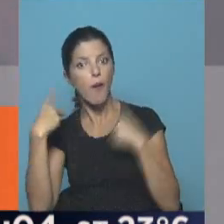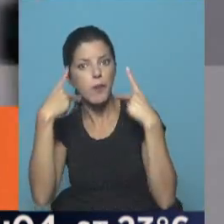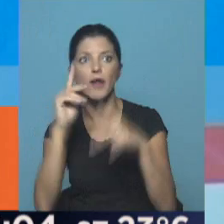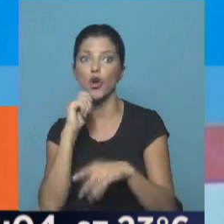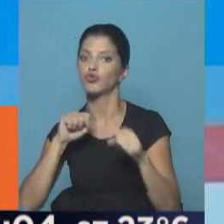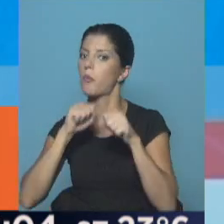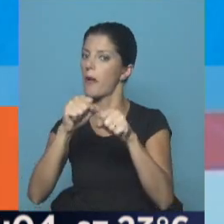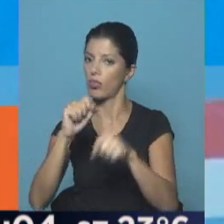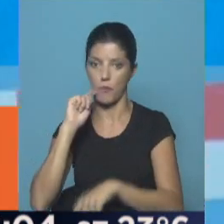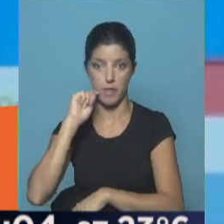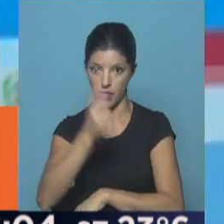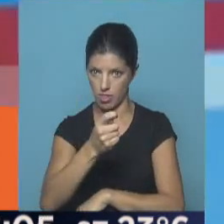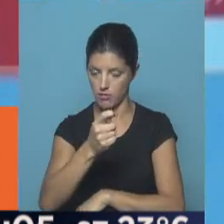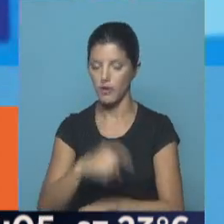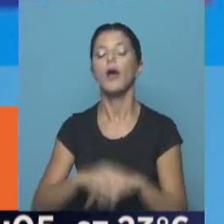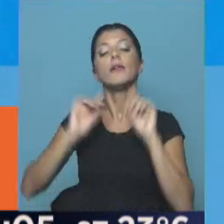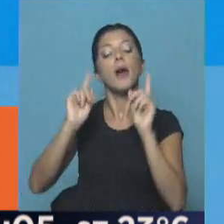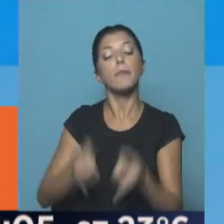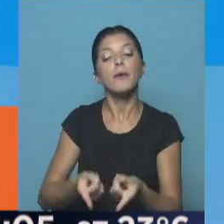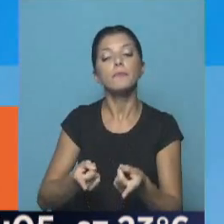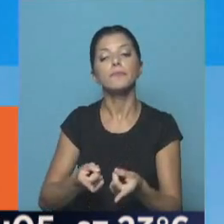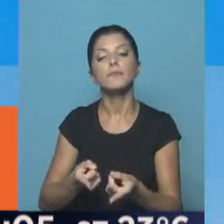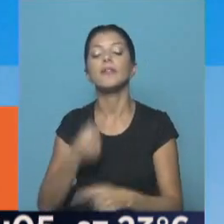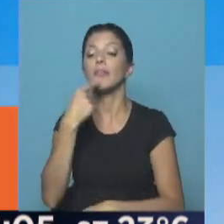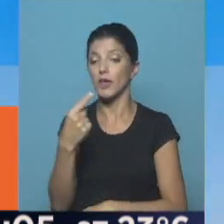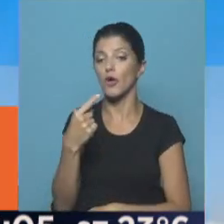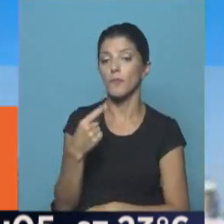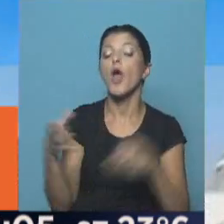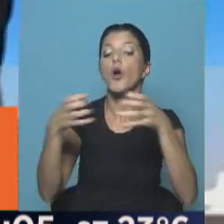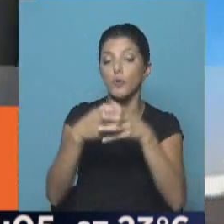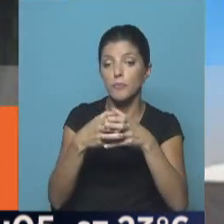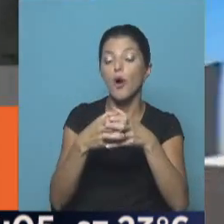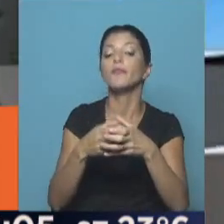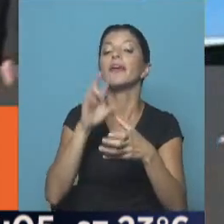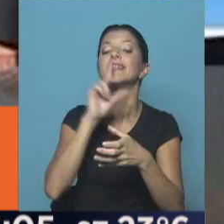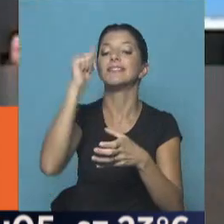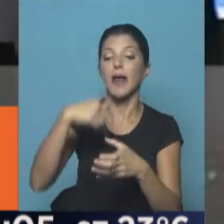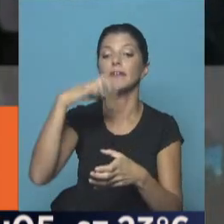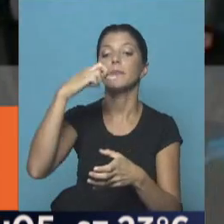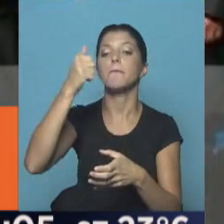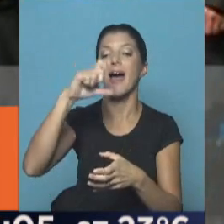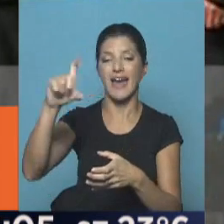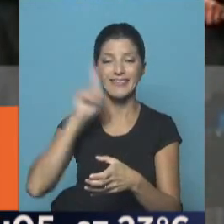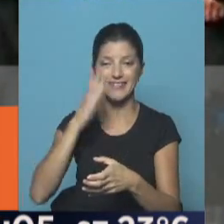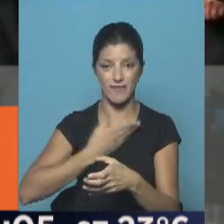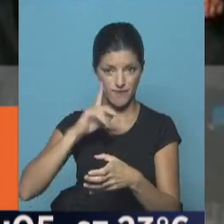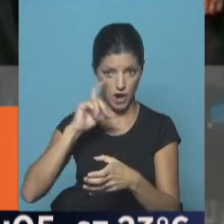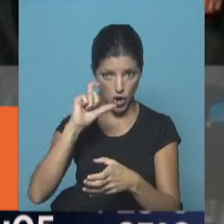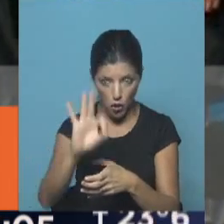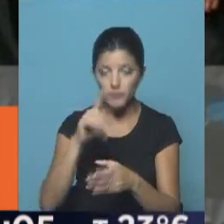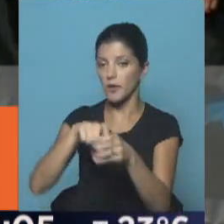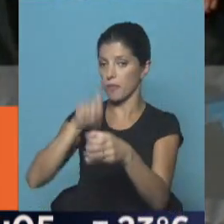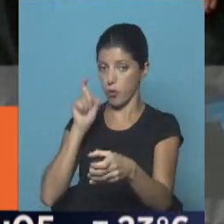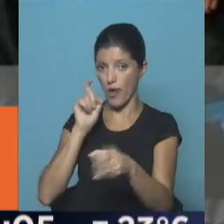Unidos. Logró concretar además el retiro del país del Acuerdo Estratégico Transpacífico, tal como había prometido, pese a las críticas